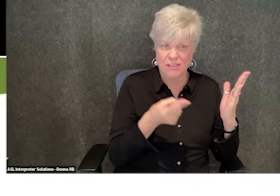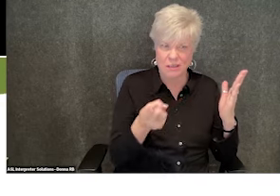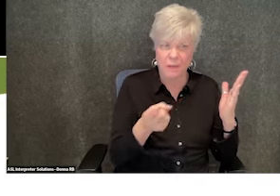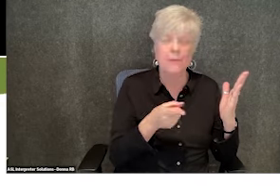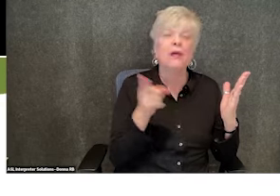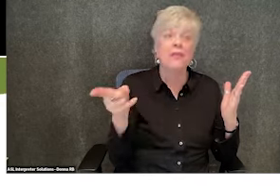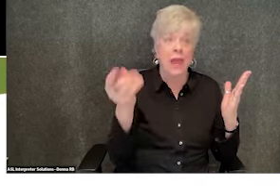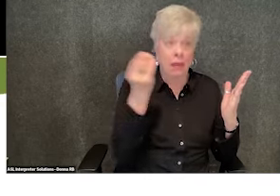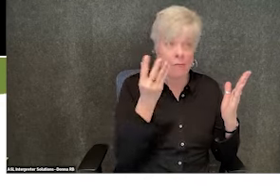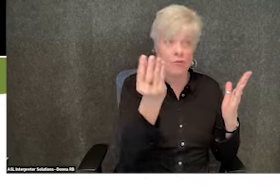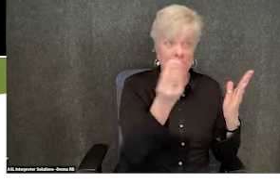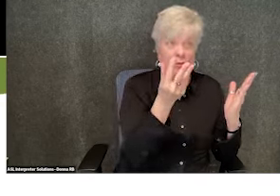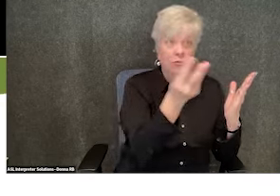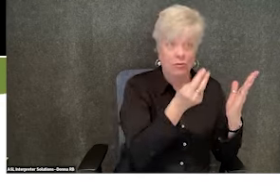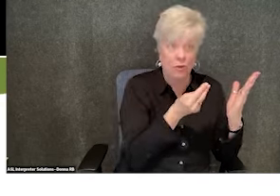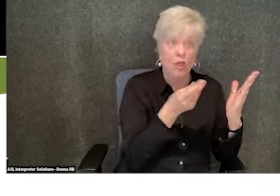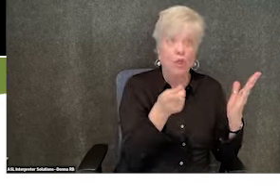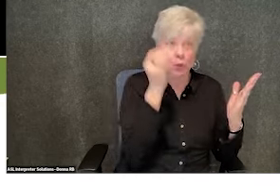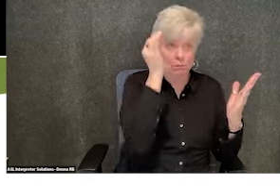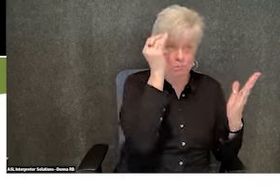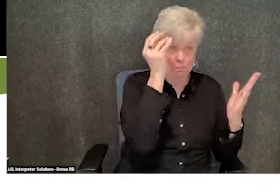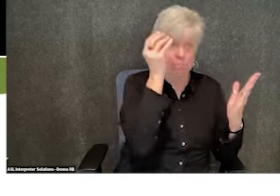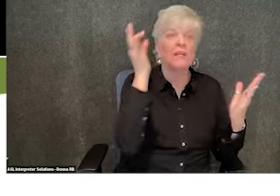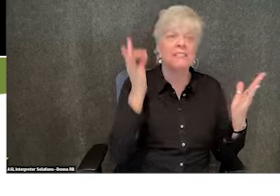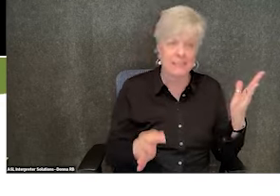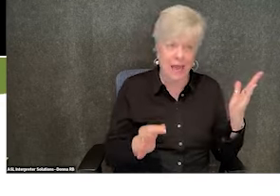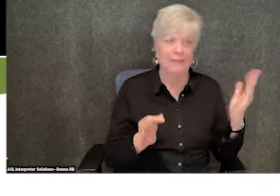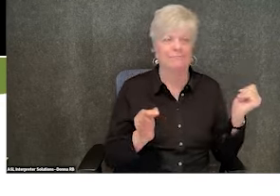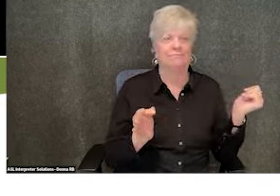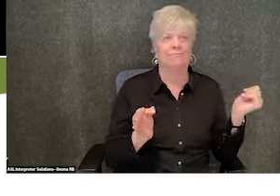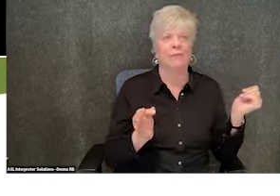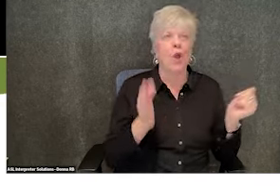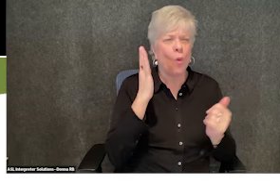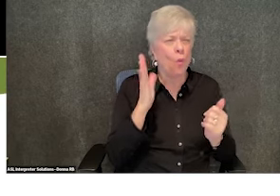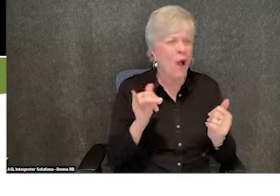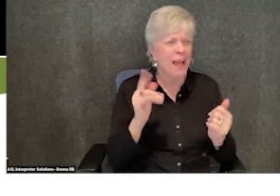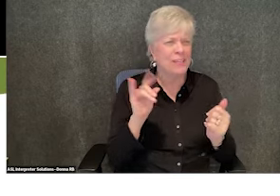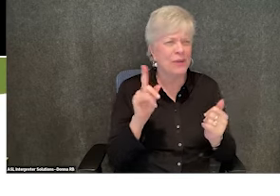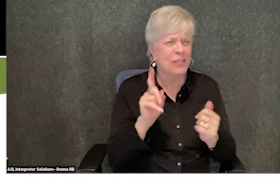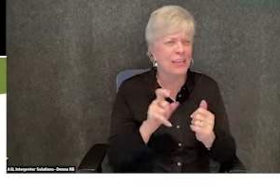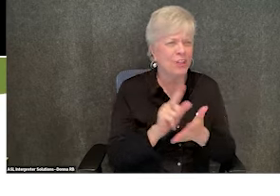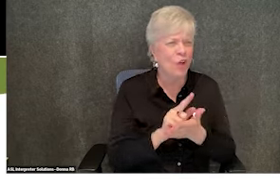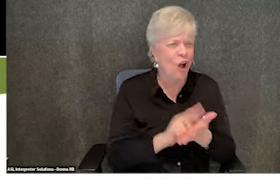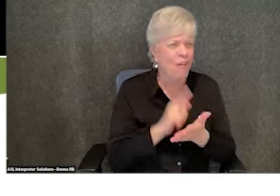vida y uno pesa, o sea, toma consideración